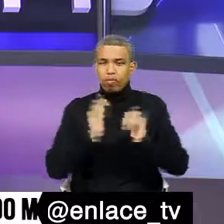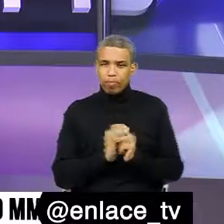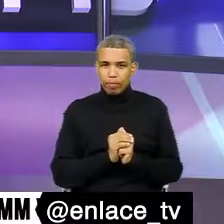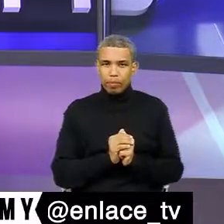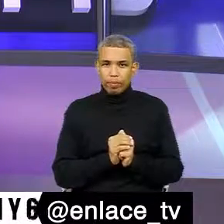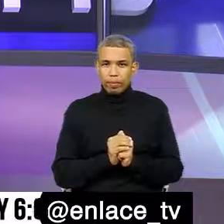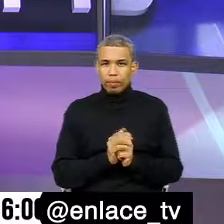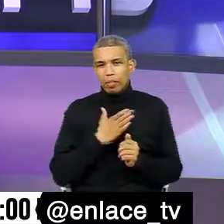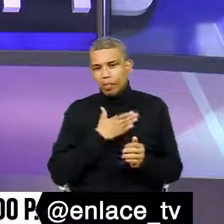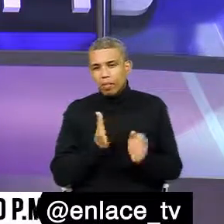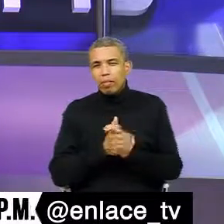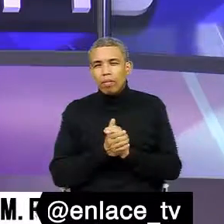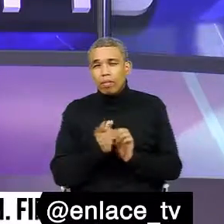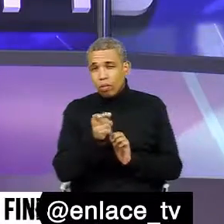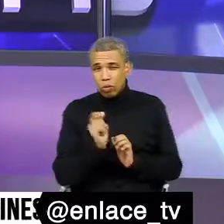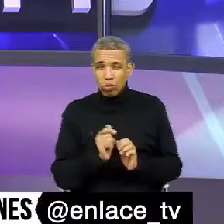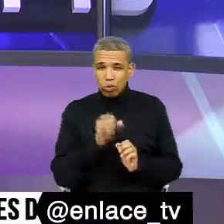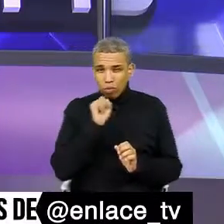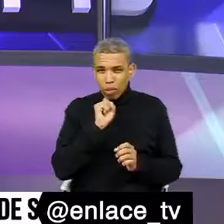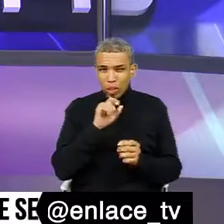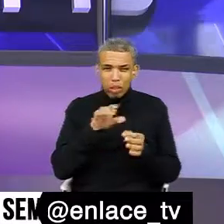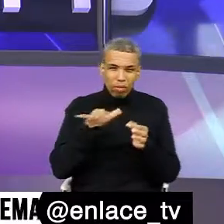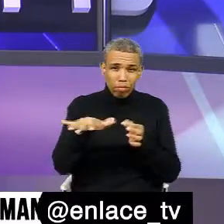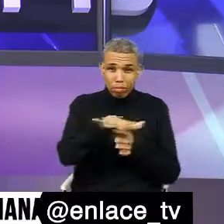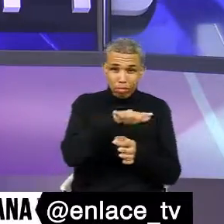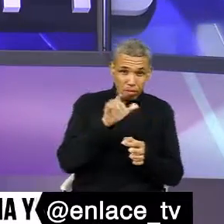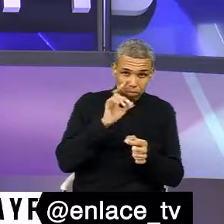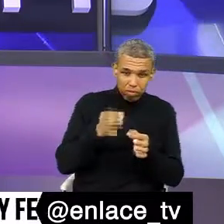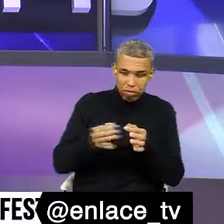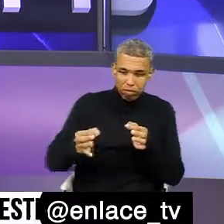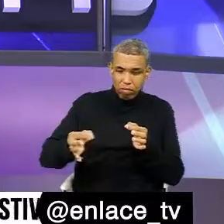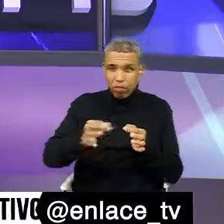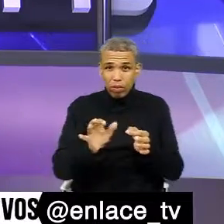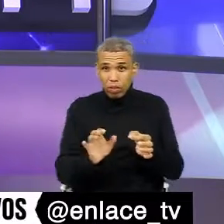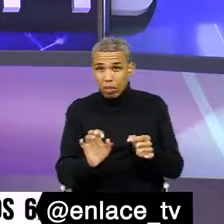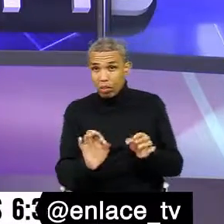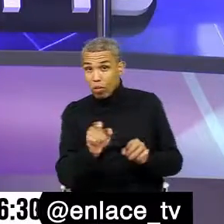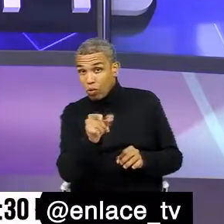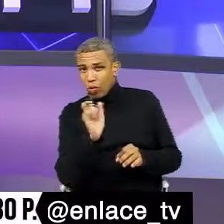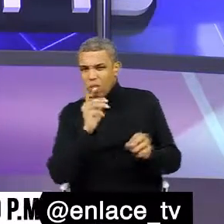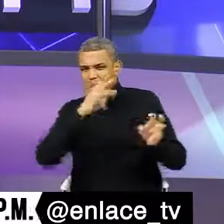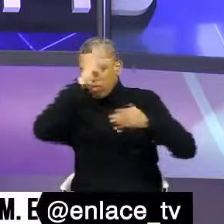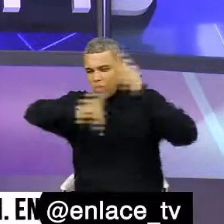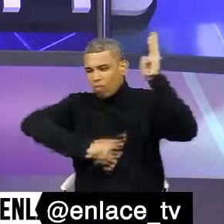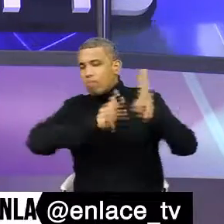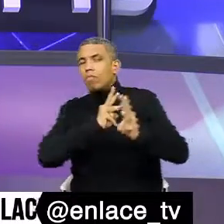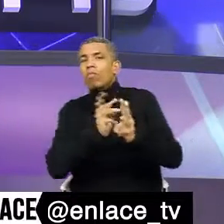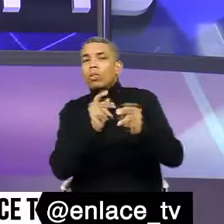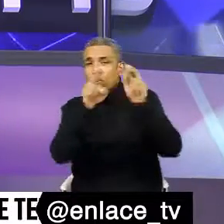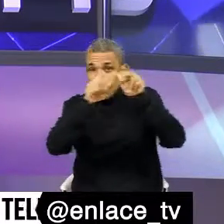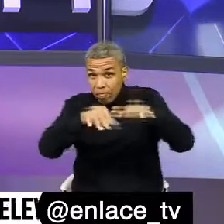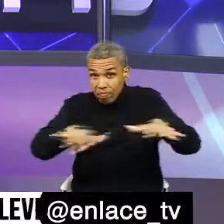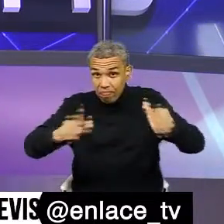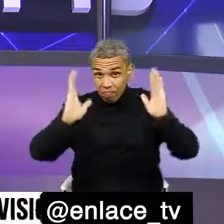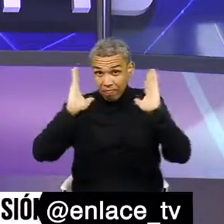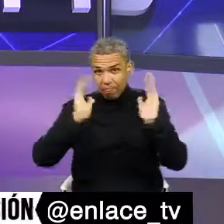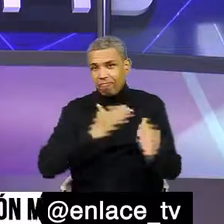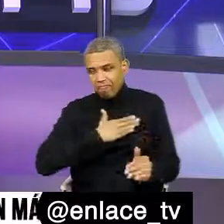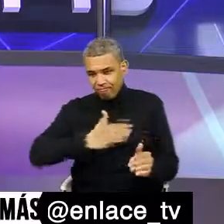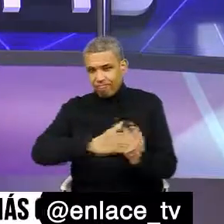Noticias. Saludamos a nuestros televidentes en Barranca Bermeja y la región y por supuesto a quienes nos ven desde cualquier parte del mundo por medio de nuestra señal en